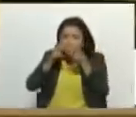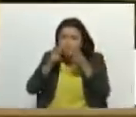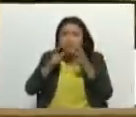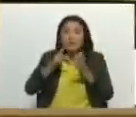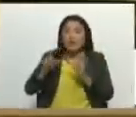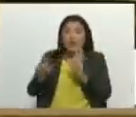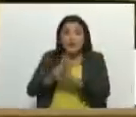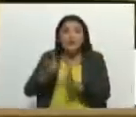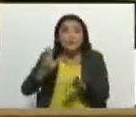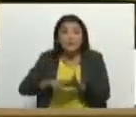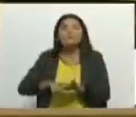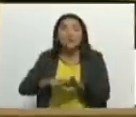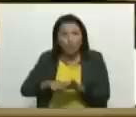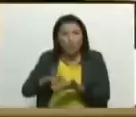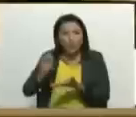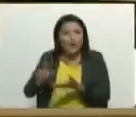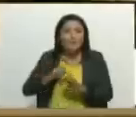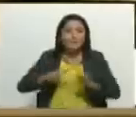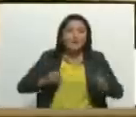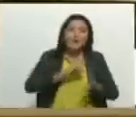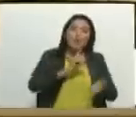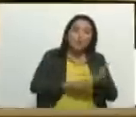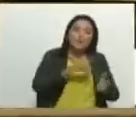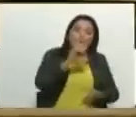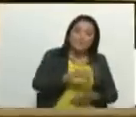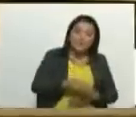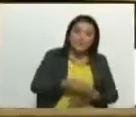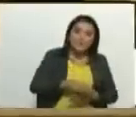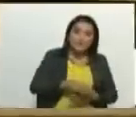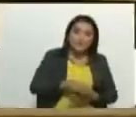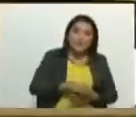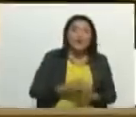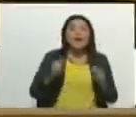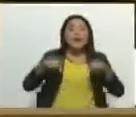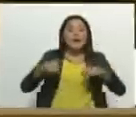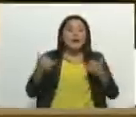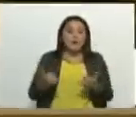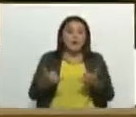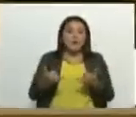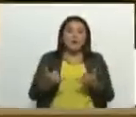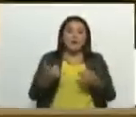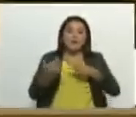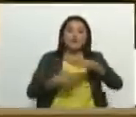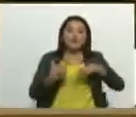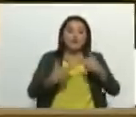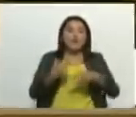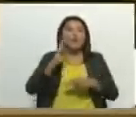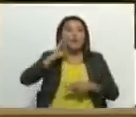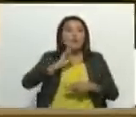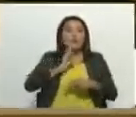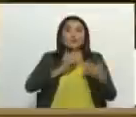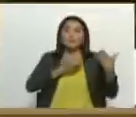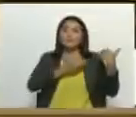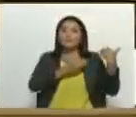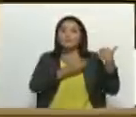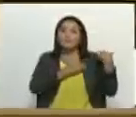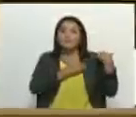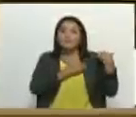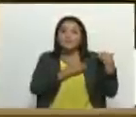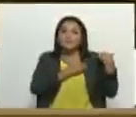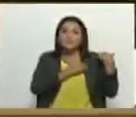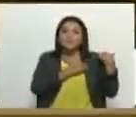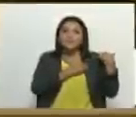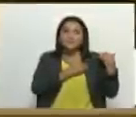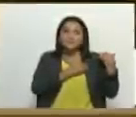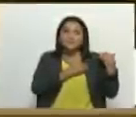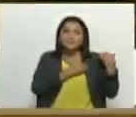Si algo ha caracterizado el desarrollo de esta revolución bolivariana es el sólido edificio